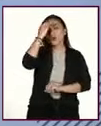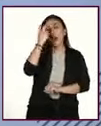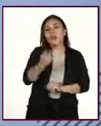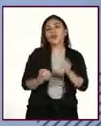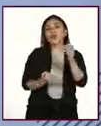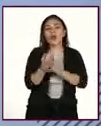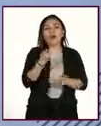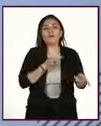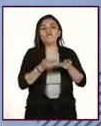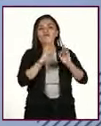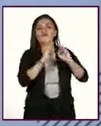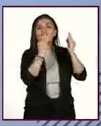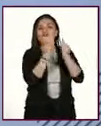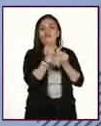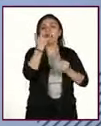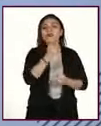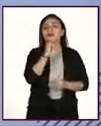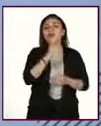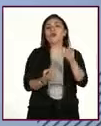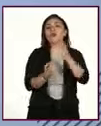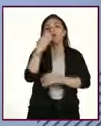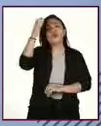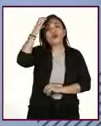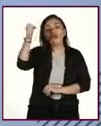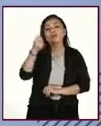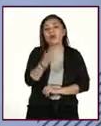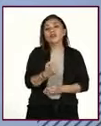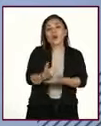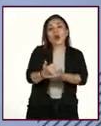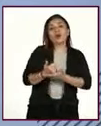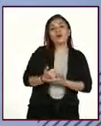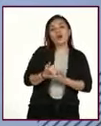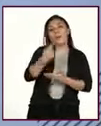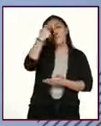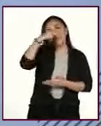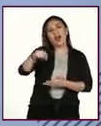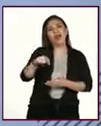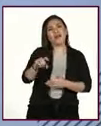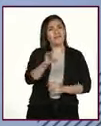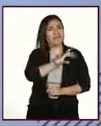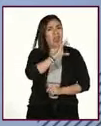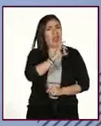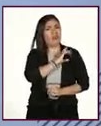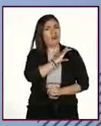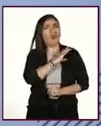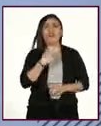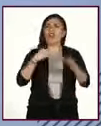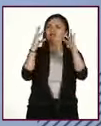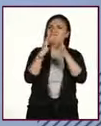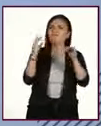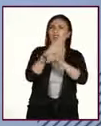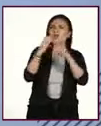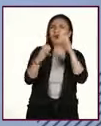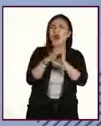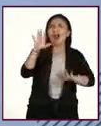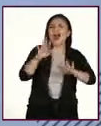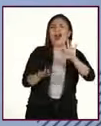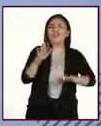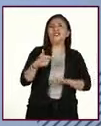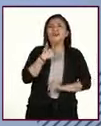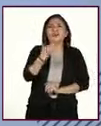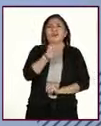nuevas estrategias y estos nuevos conceptos que nos ayuden a no tener temor de hablar de cosas que usualmente no